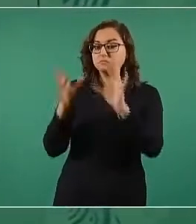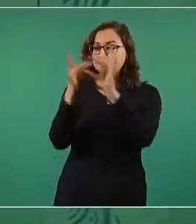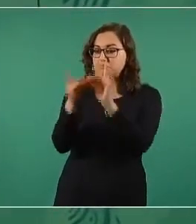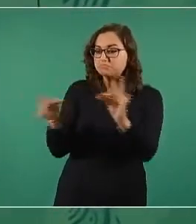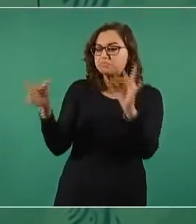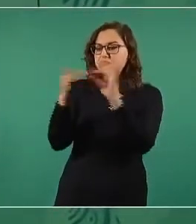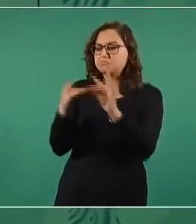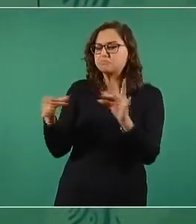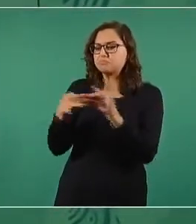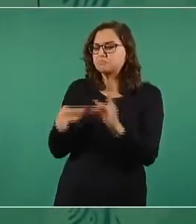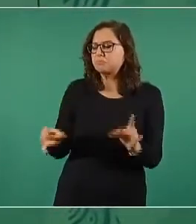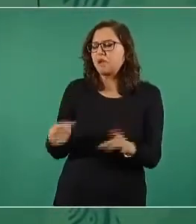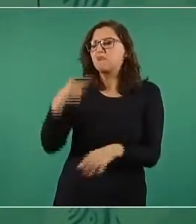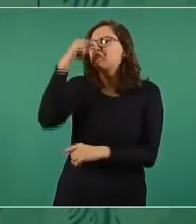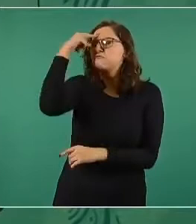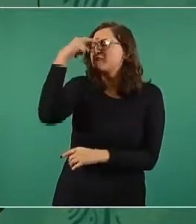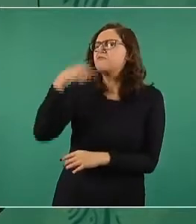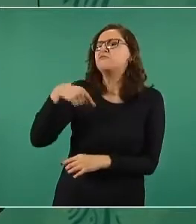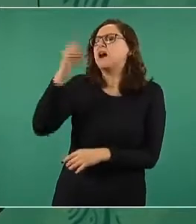pienses en una fórmula.